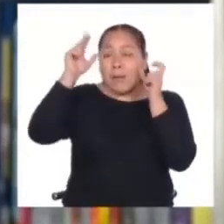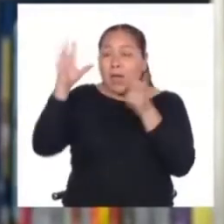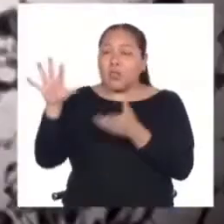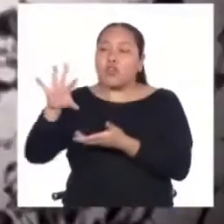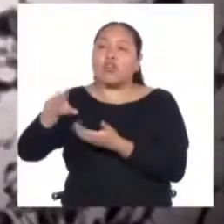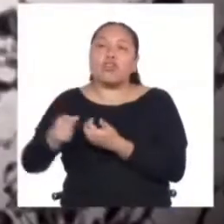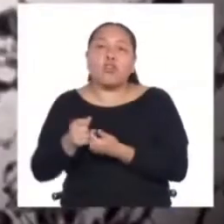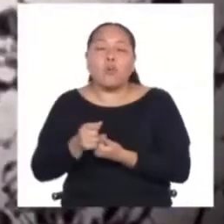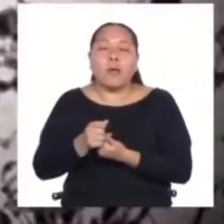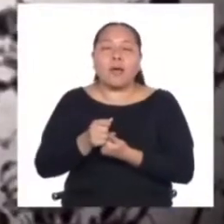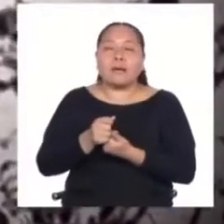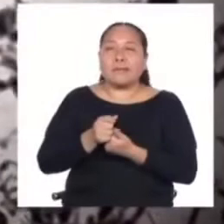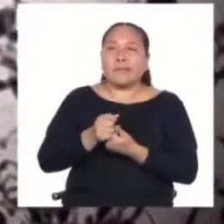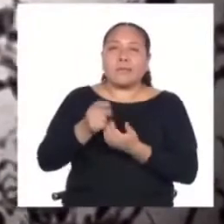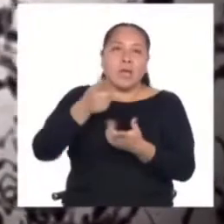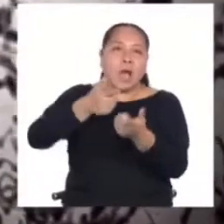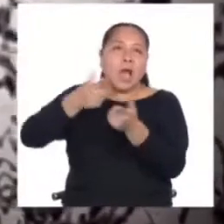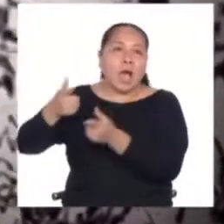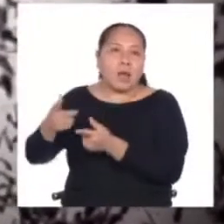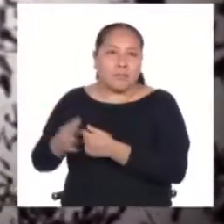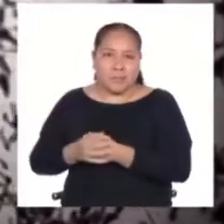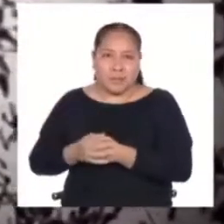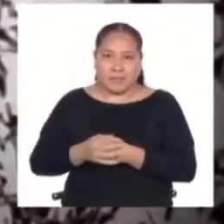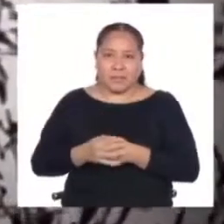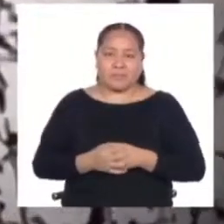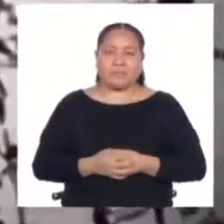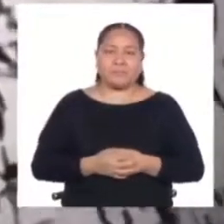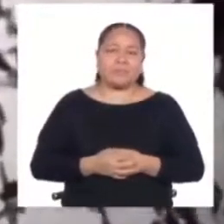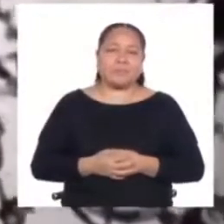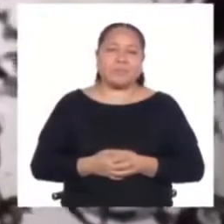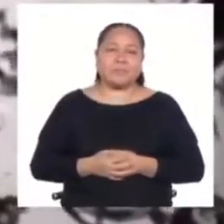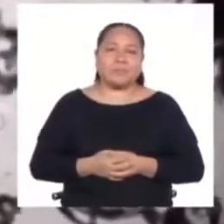etc. Una especie de guerra de guerrillas.